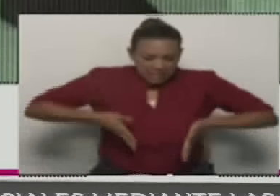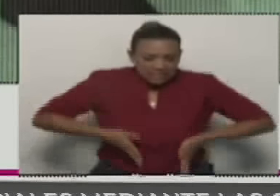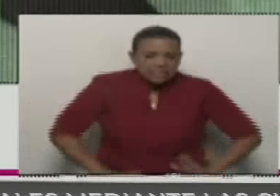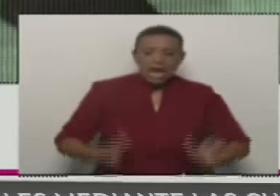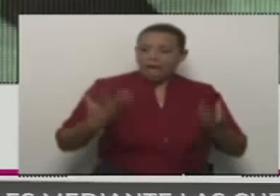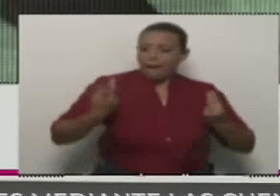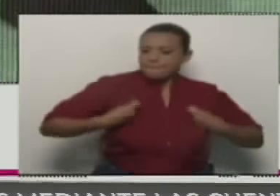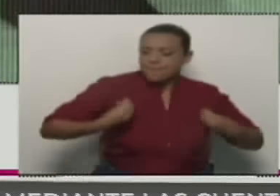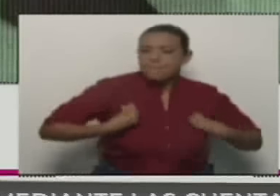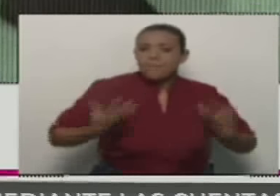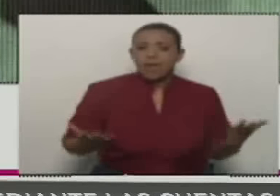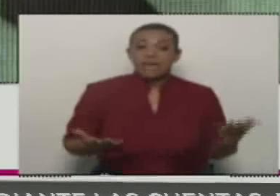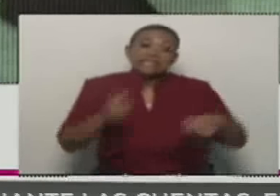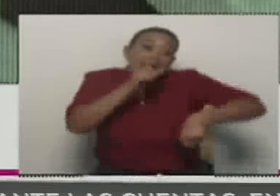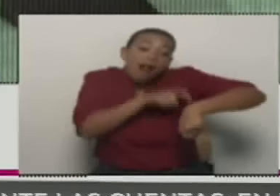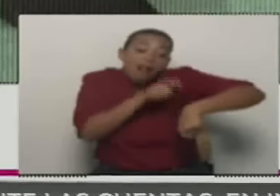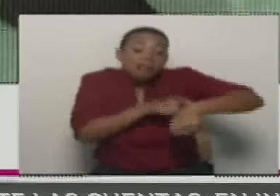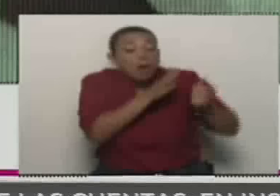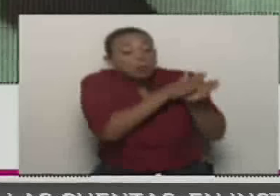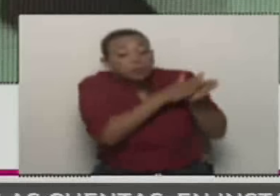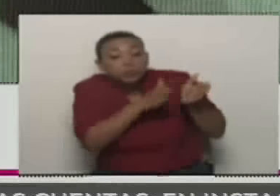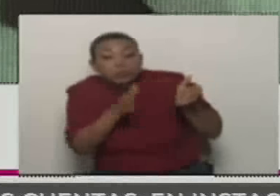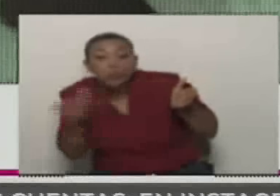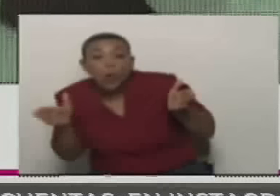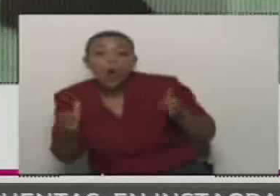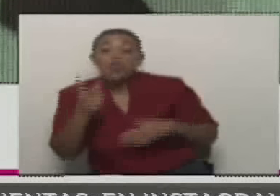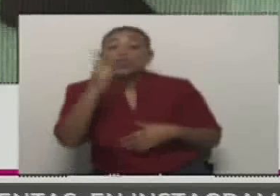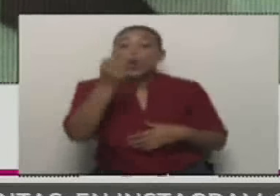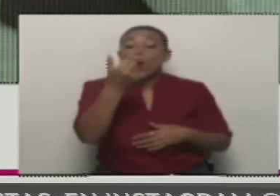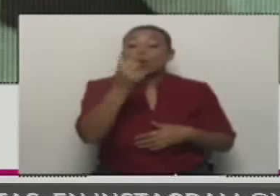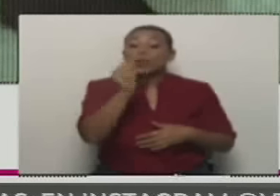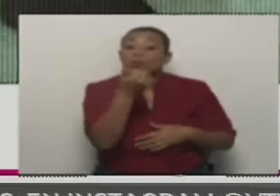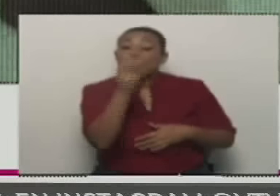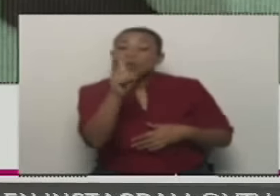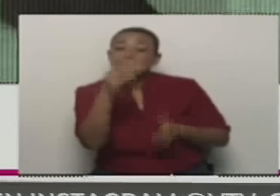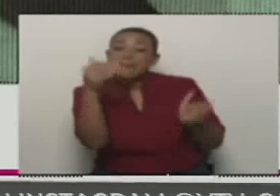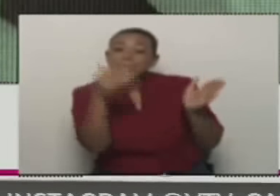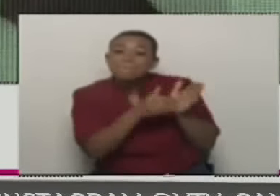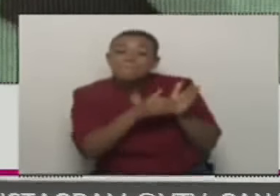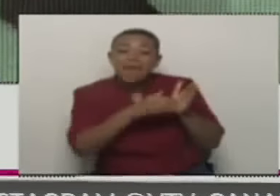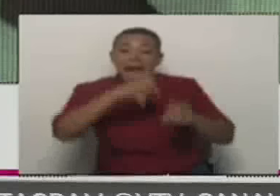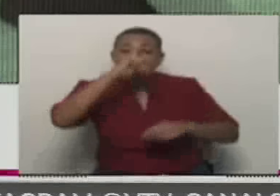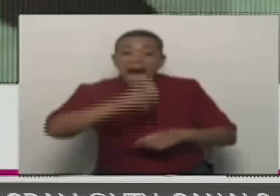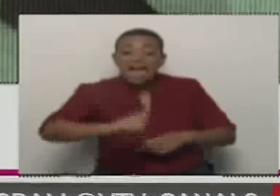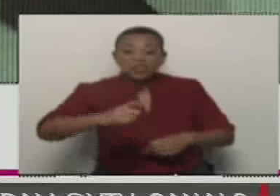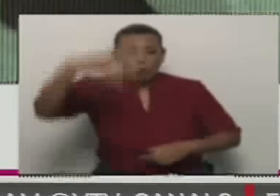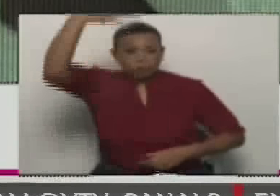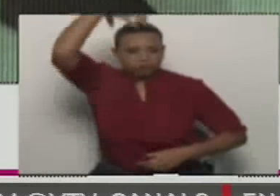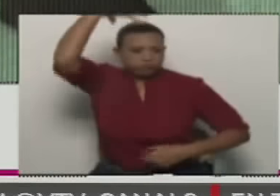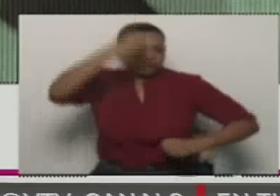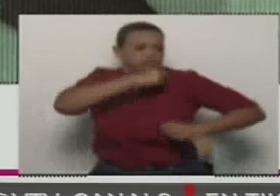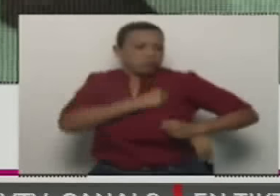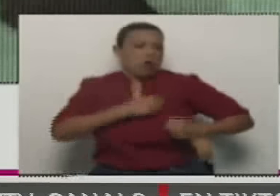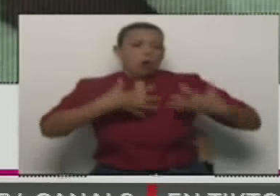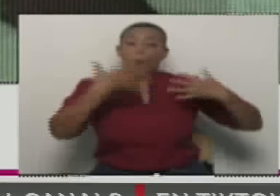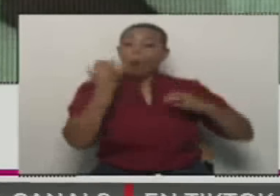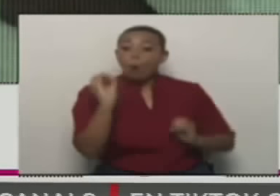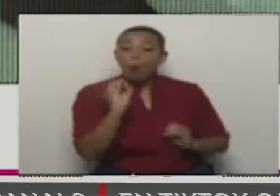Ya el tiempo de los 12.000 años de imperios llega a su fin.